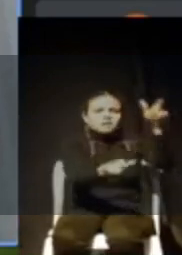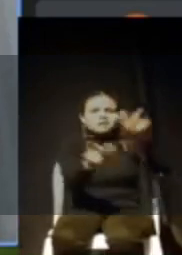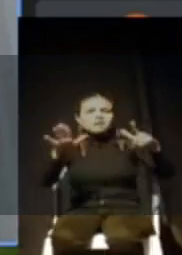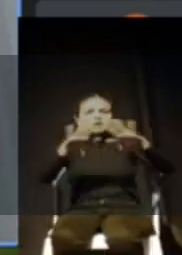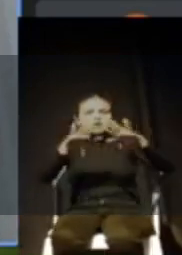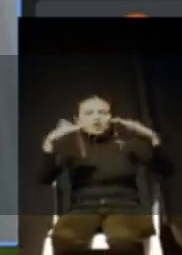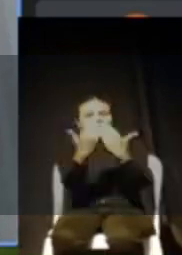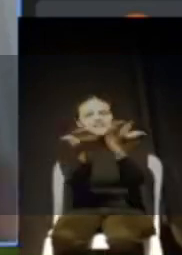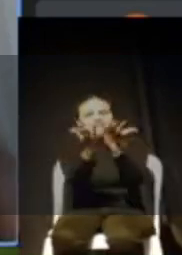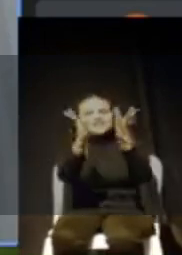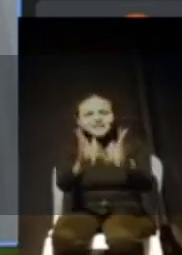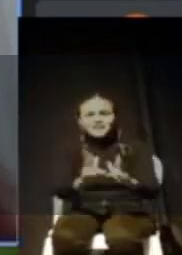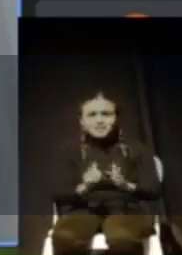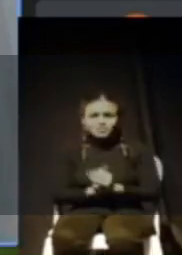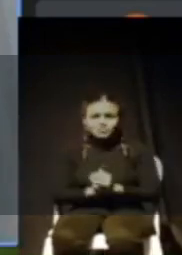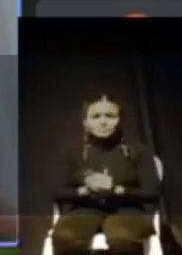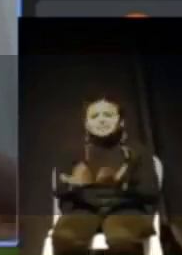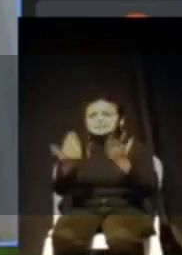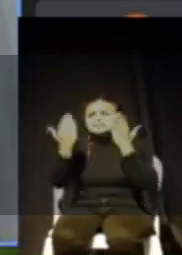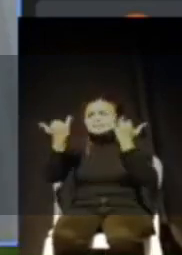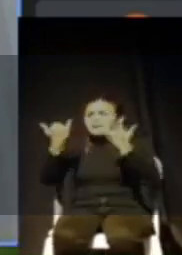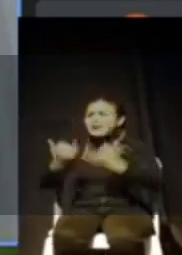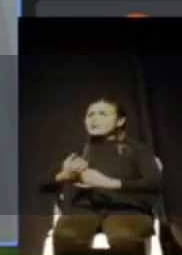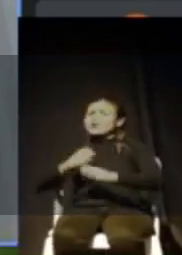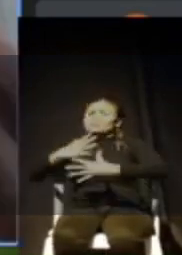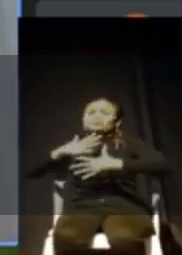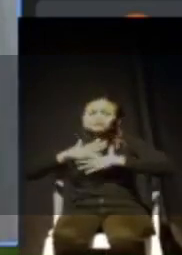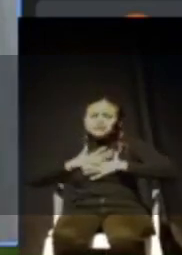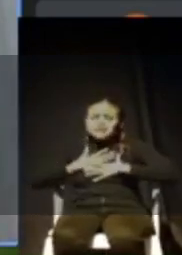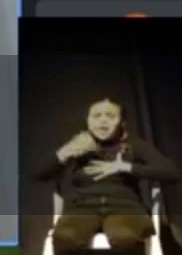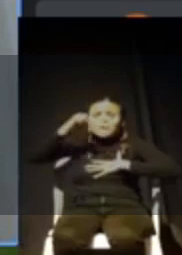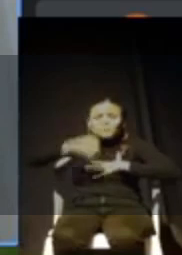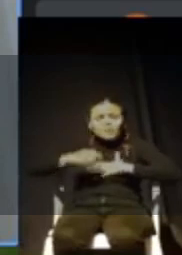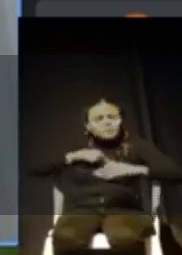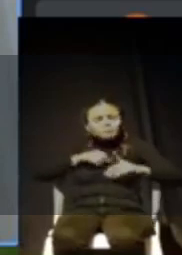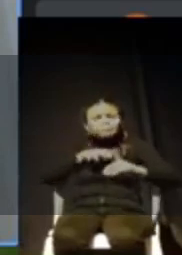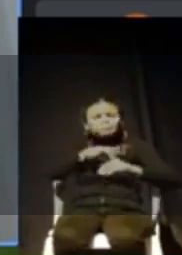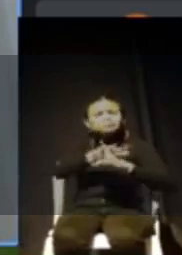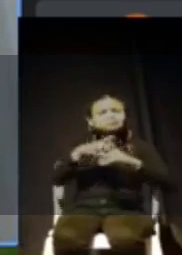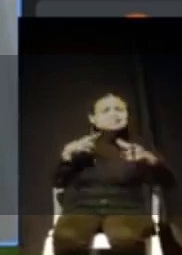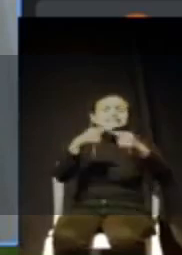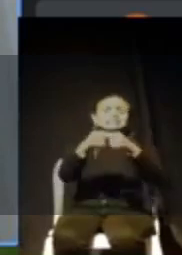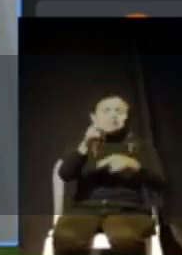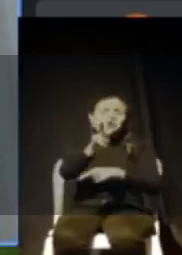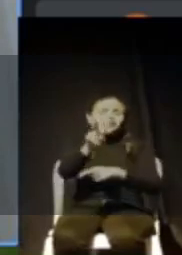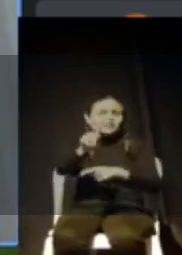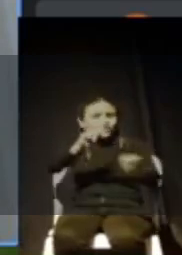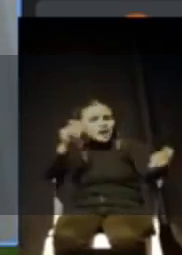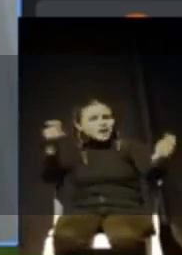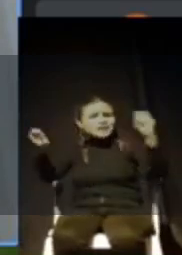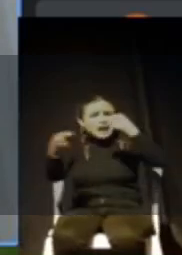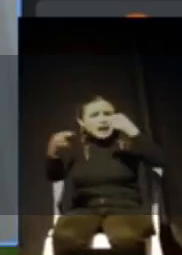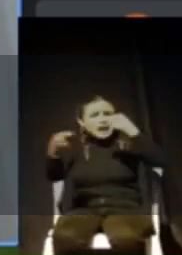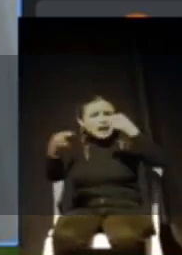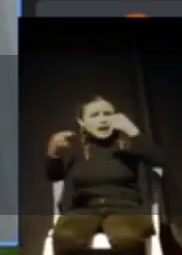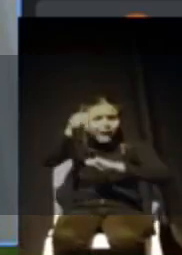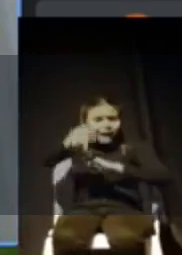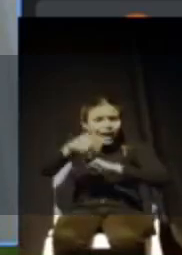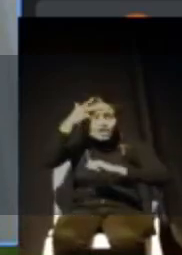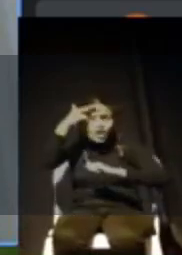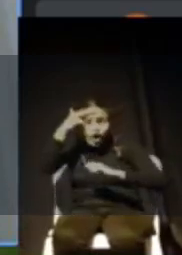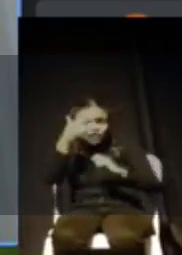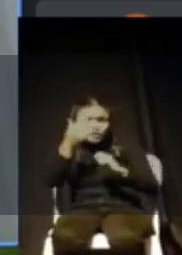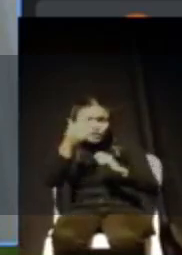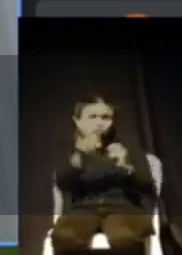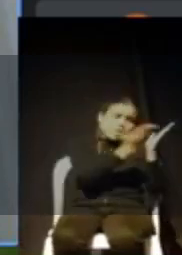en una posibilidad para la escuela del siglo XXI. Además, como propuestas educativas y pedagógicas nacidas en